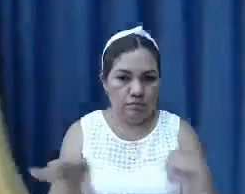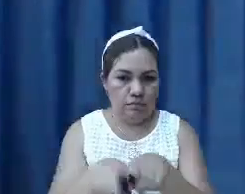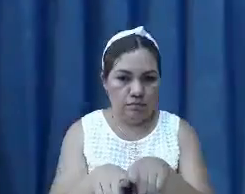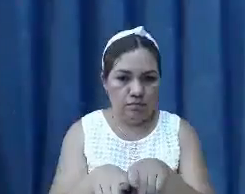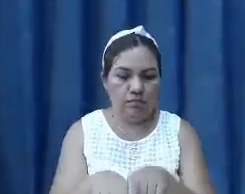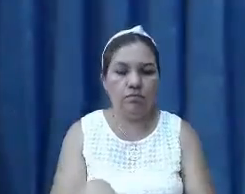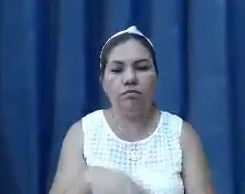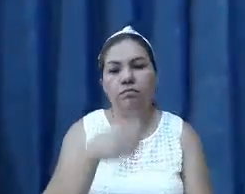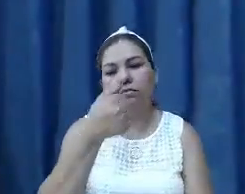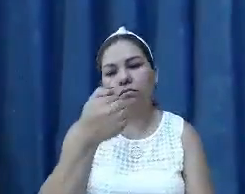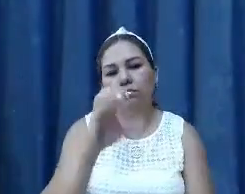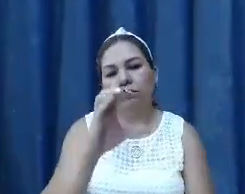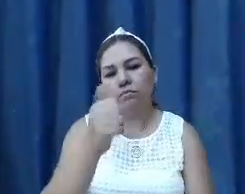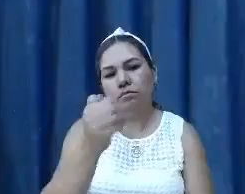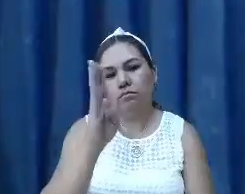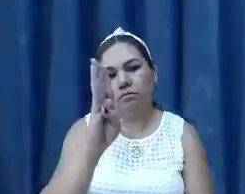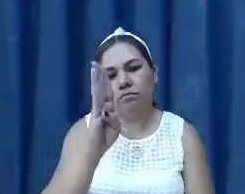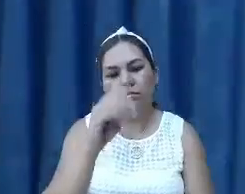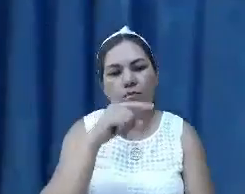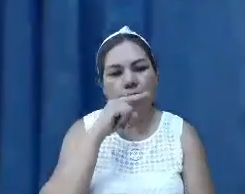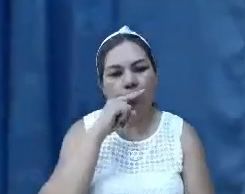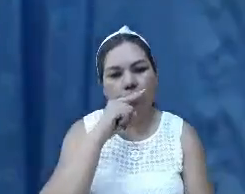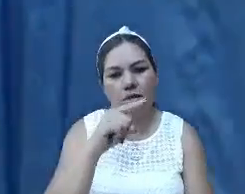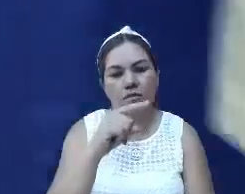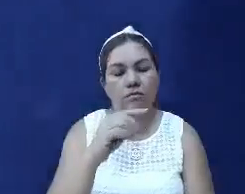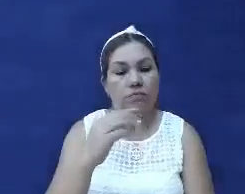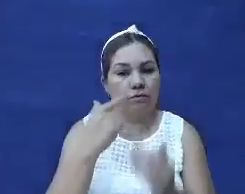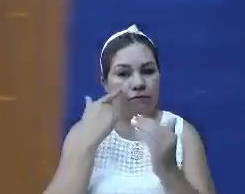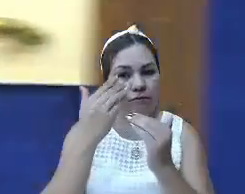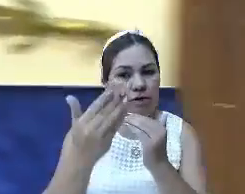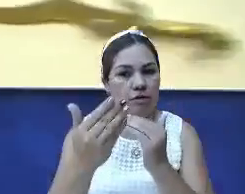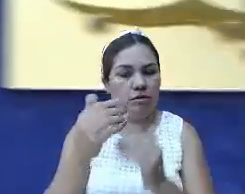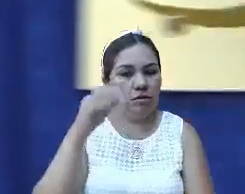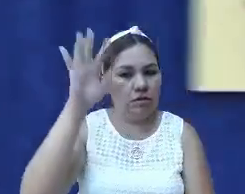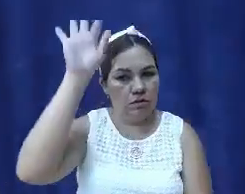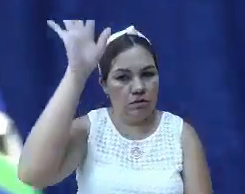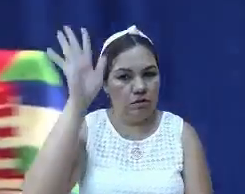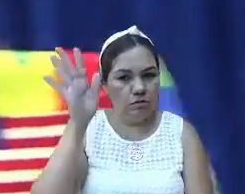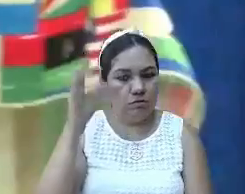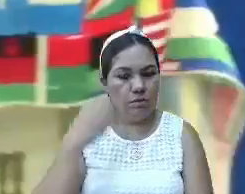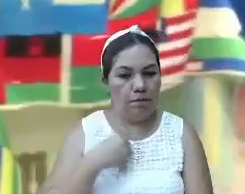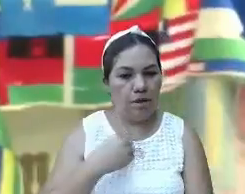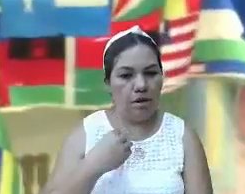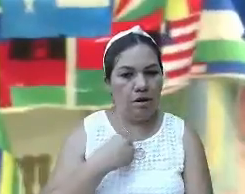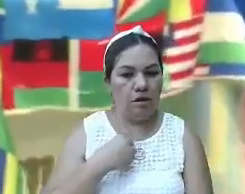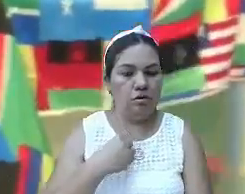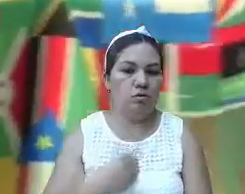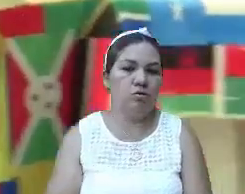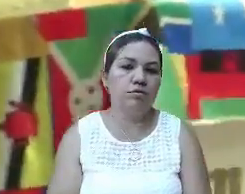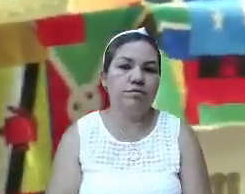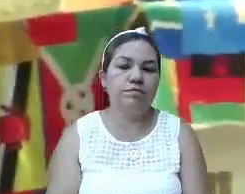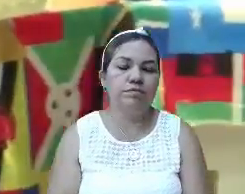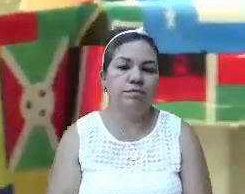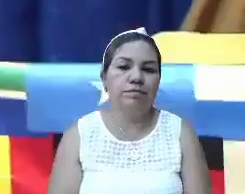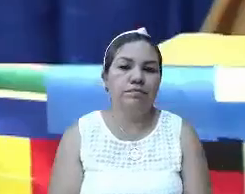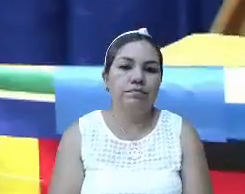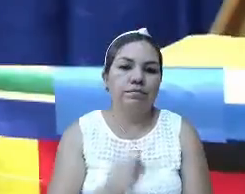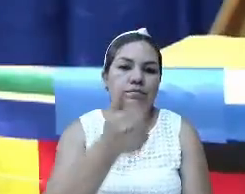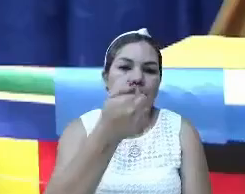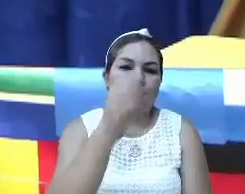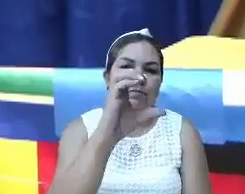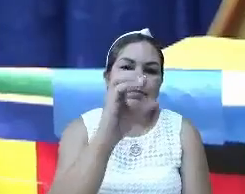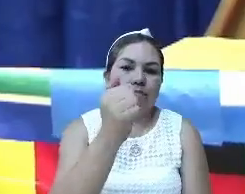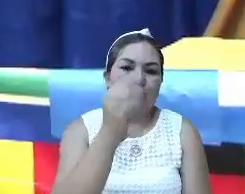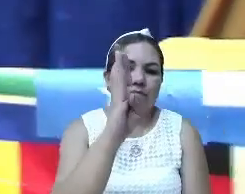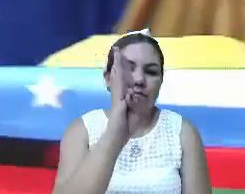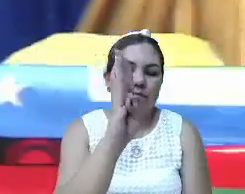que estaba mal delante de Dios. Acab estaba en pecado, este hombre. Y este Acab encima tenía 400